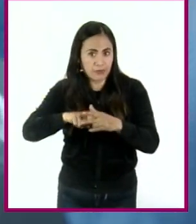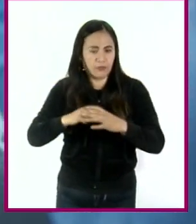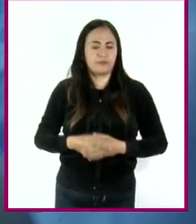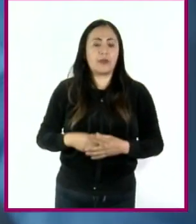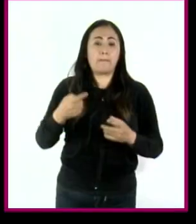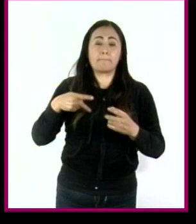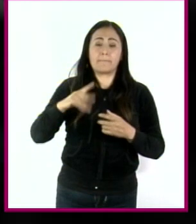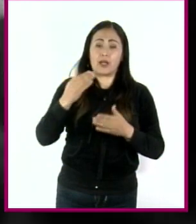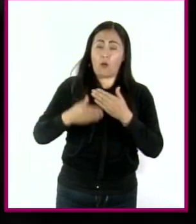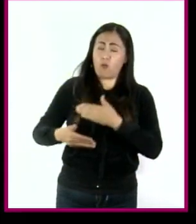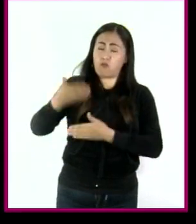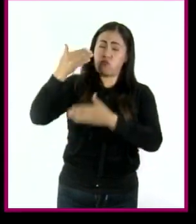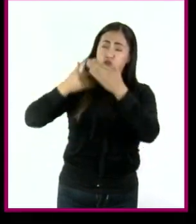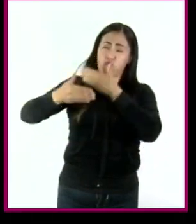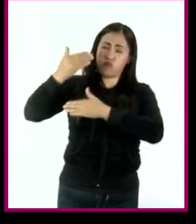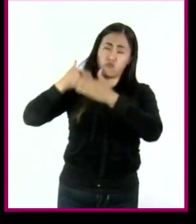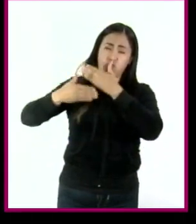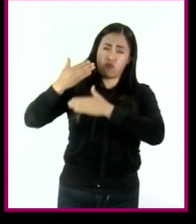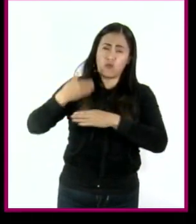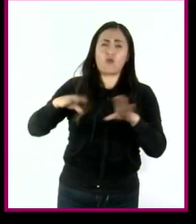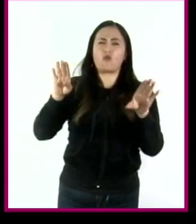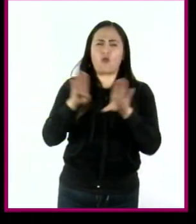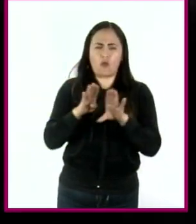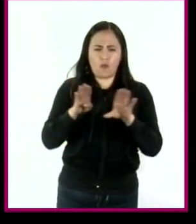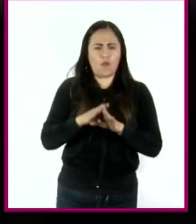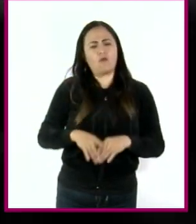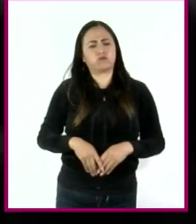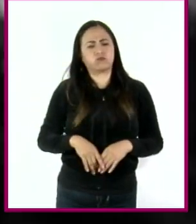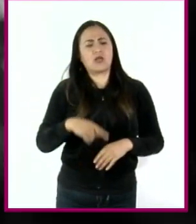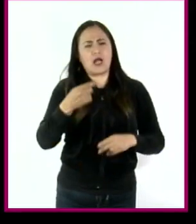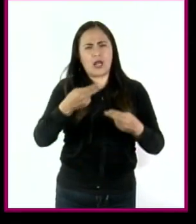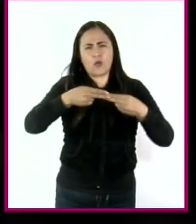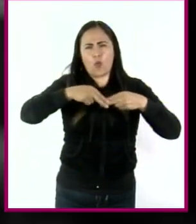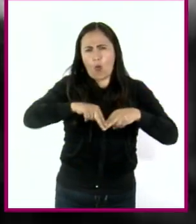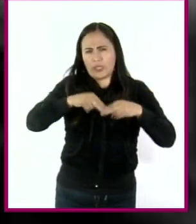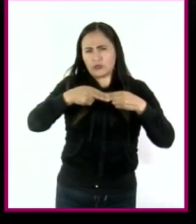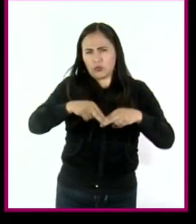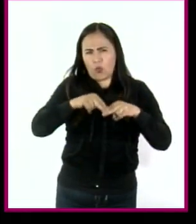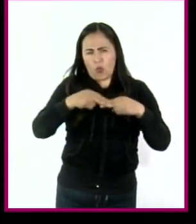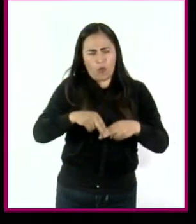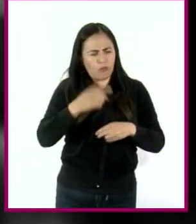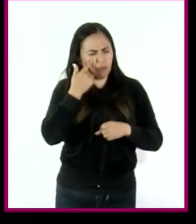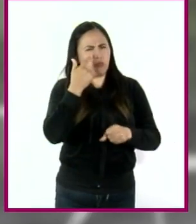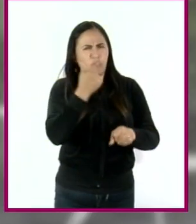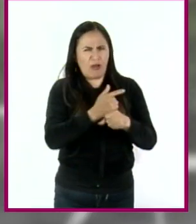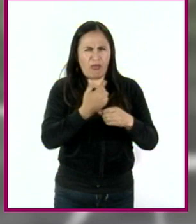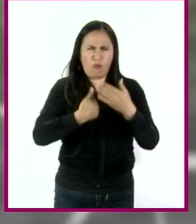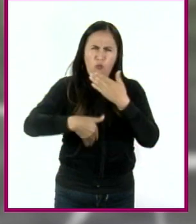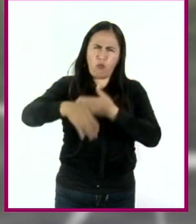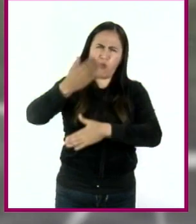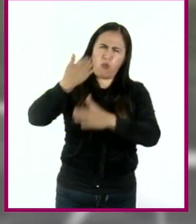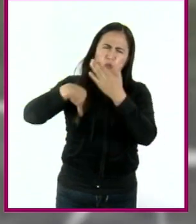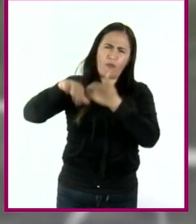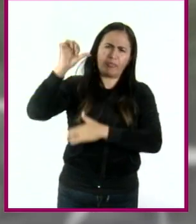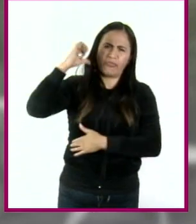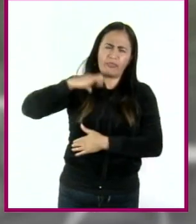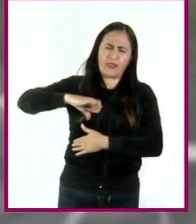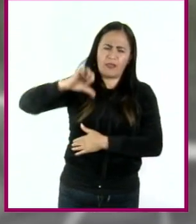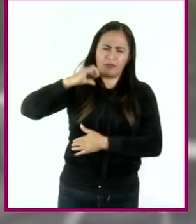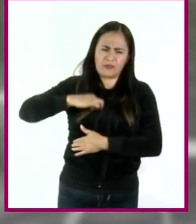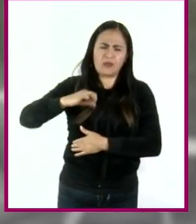los hallamos en la prehistoria, donde gracias a osamentas encontradas se sabe que desde ese entonces ya se practicaban